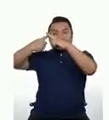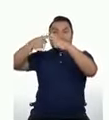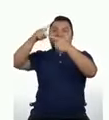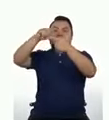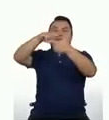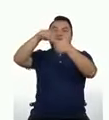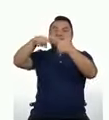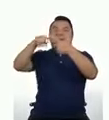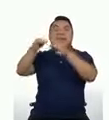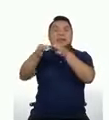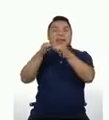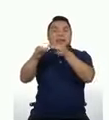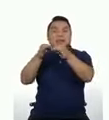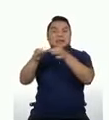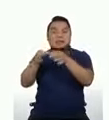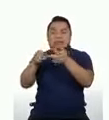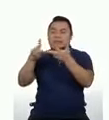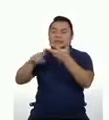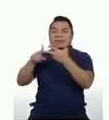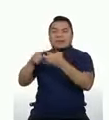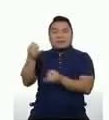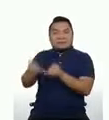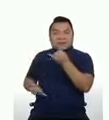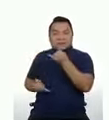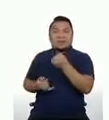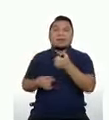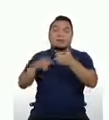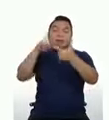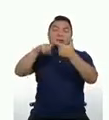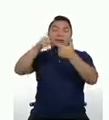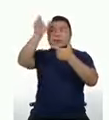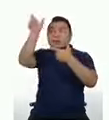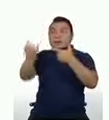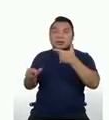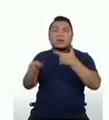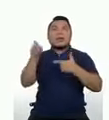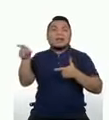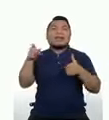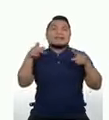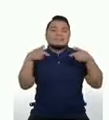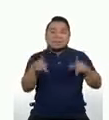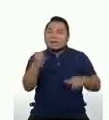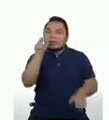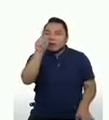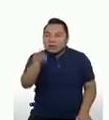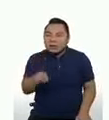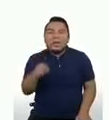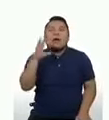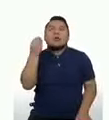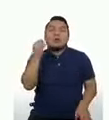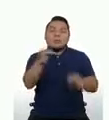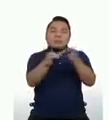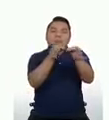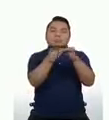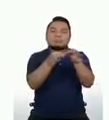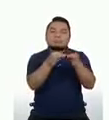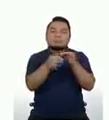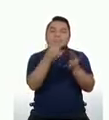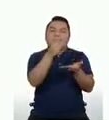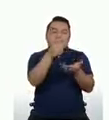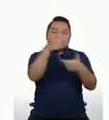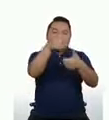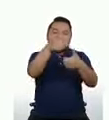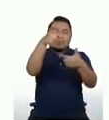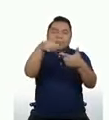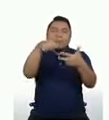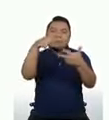desenlace. En la segunda columna podemos leer algunas preguntas que nos permitirán describir el contenido de cada parte, es decir,